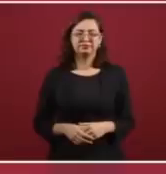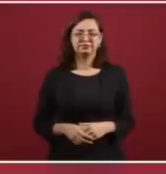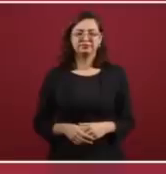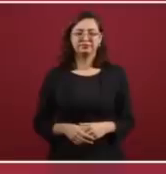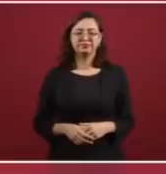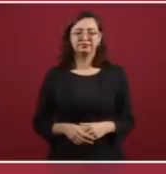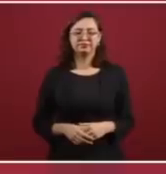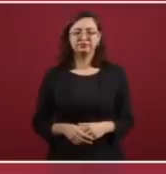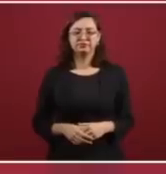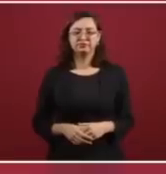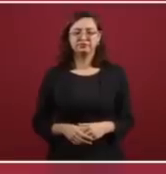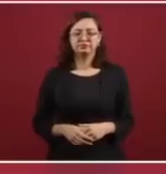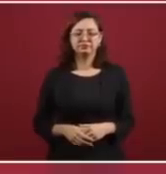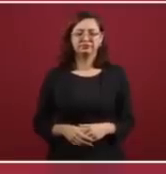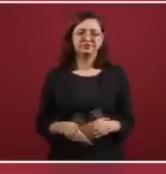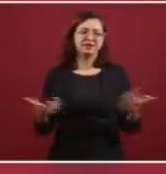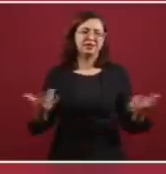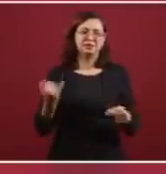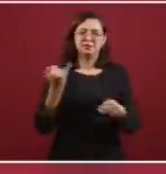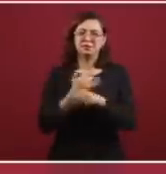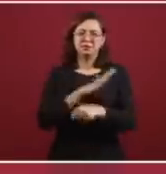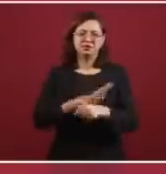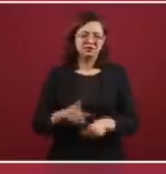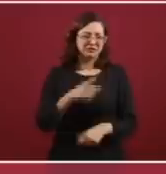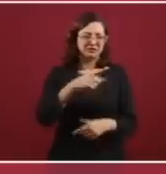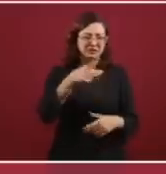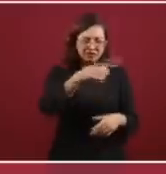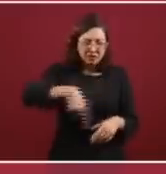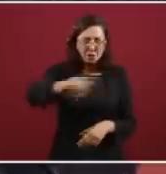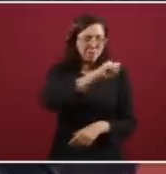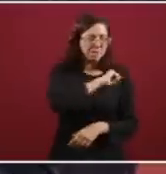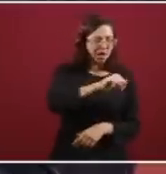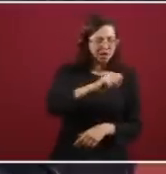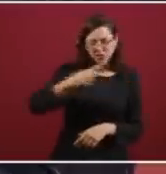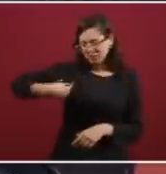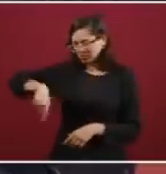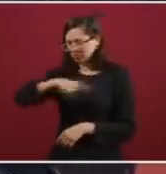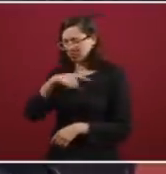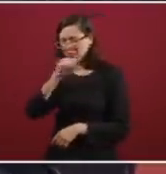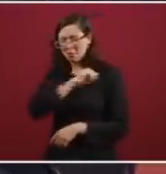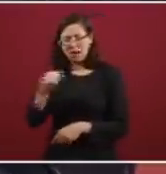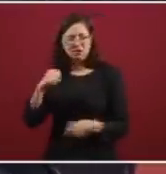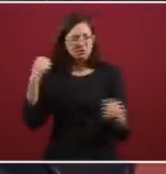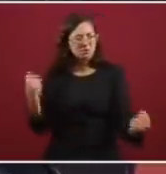No se puede enfrentar el mal con el mal.